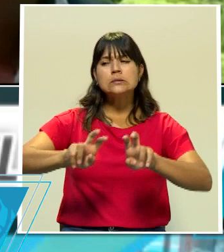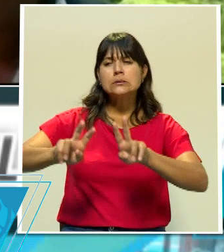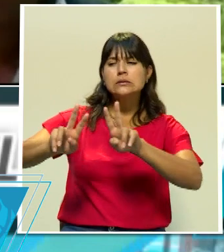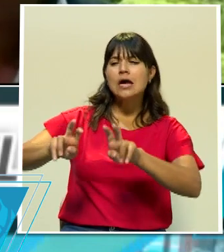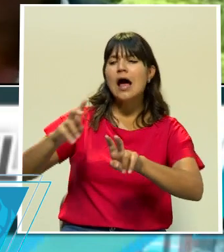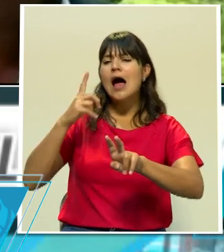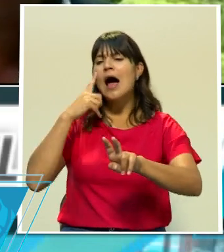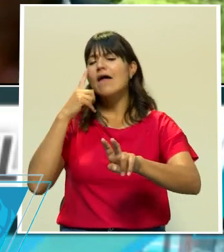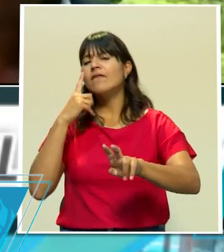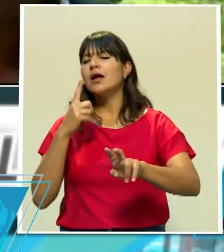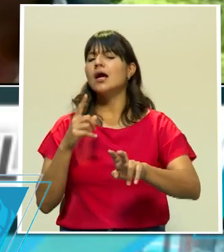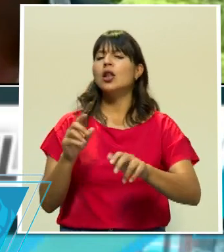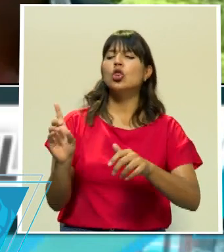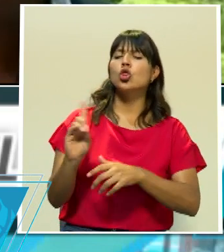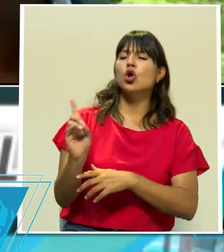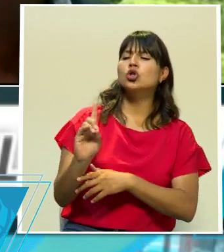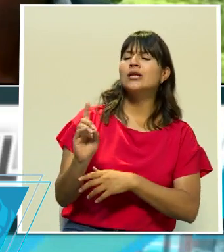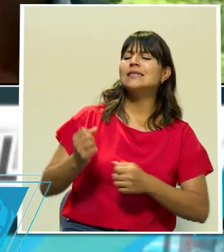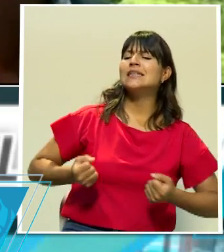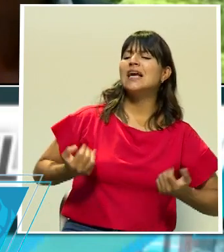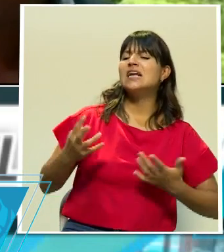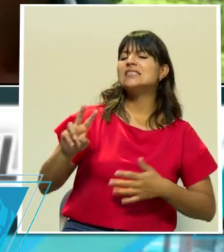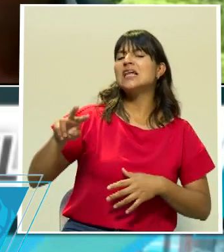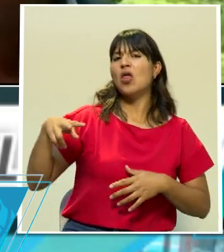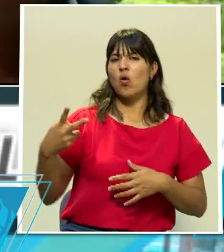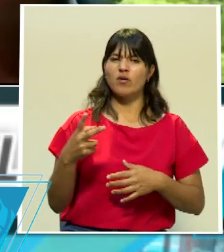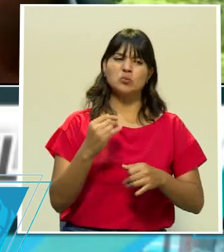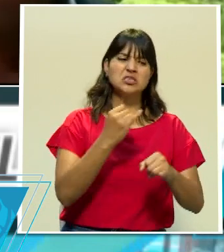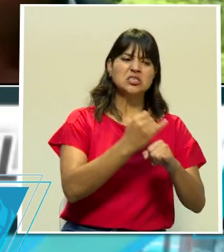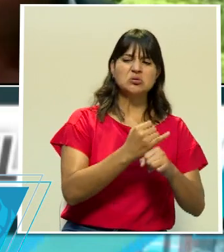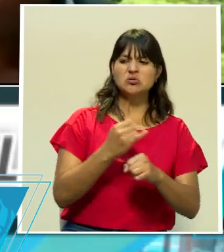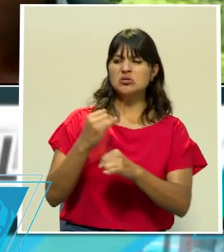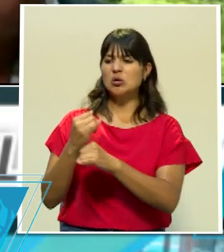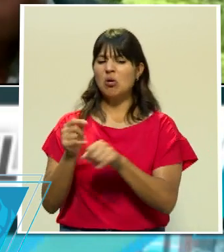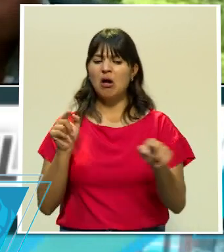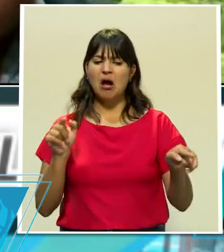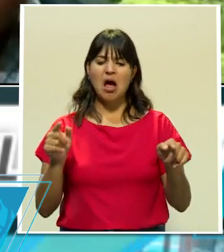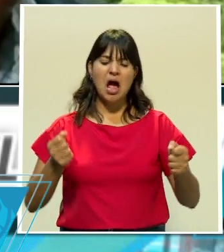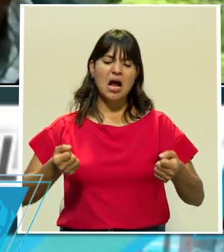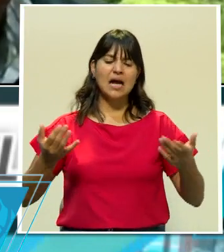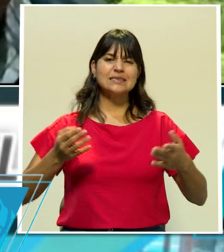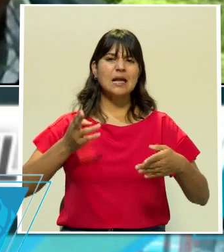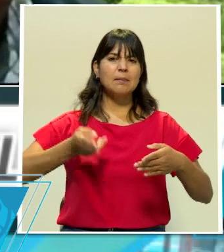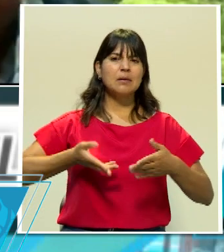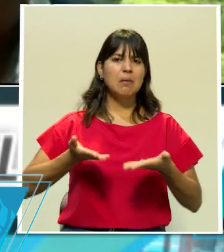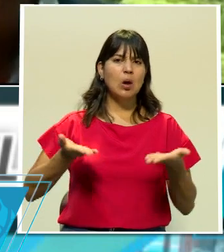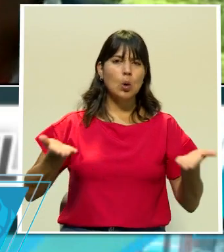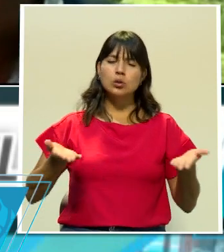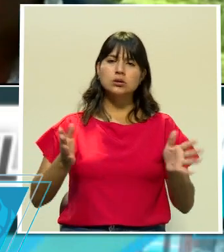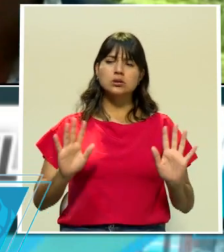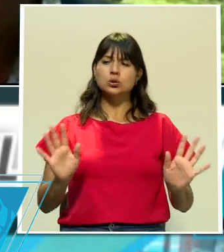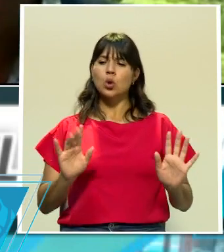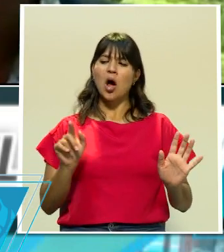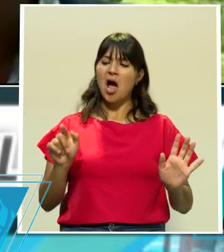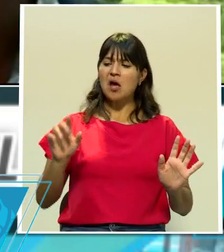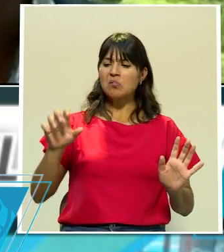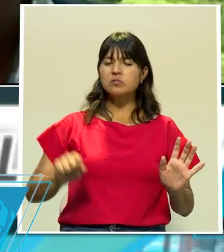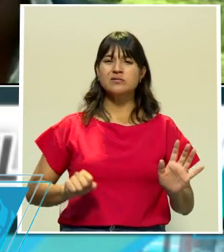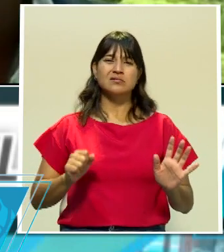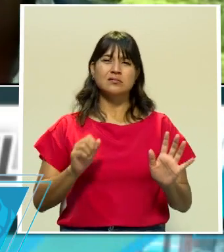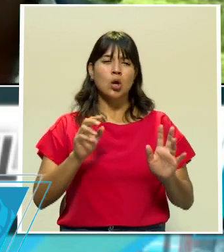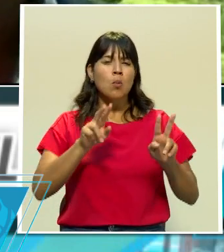duplicidad o que haya oportunidad de mejorar la eficacia y la eficiencia. Hay que recordar que en América Latina, más o menos